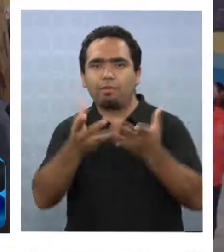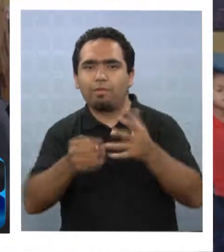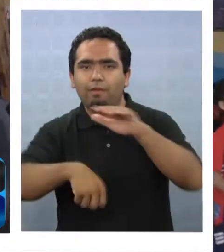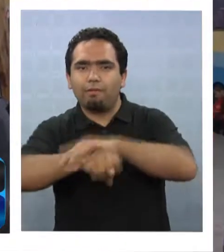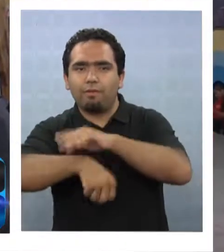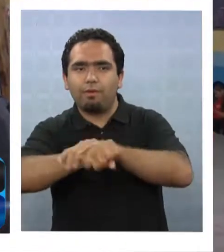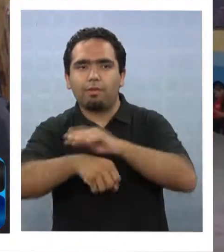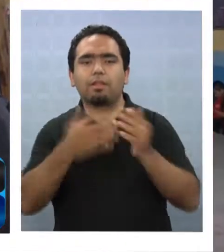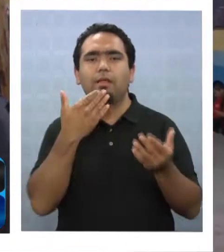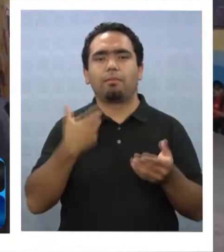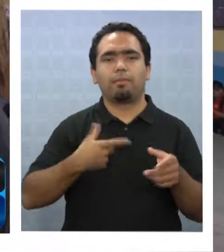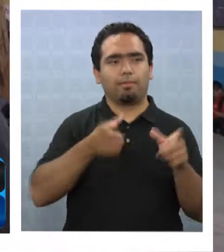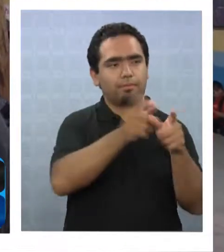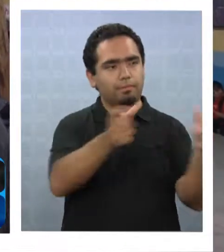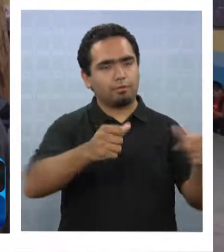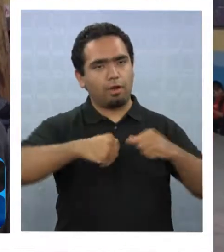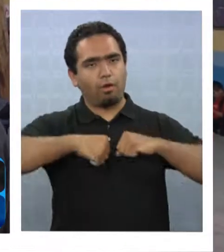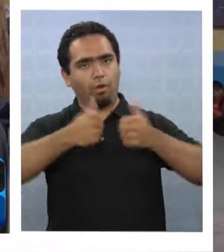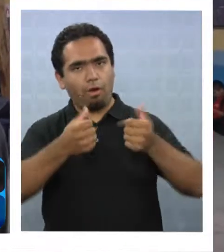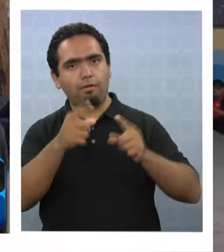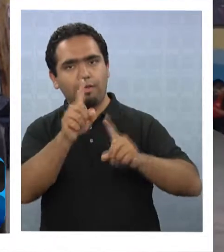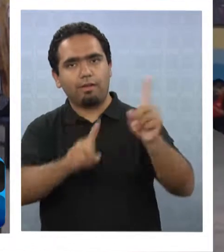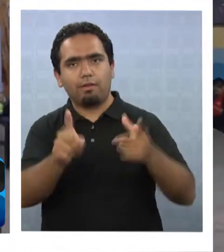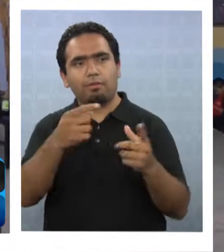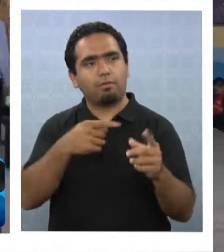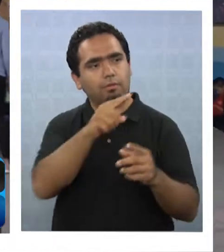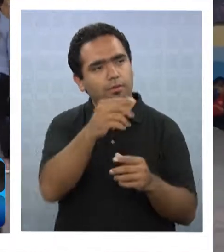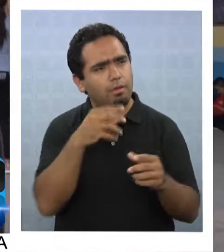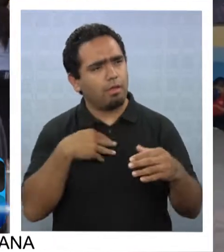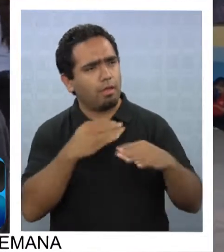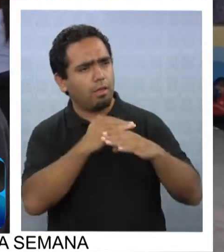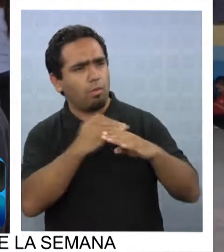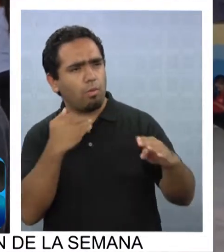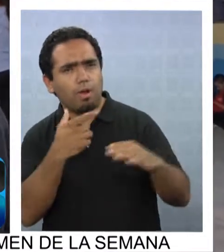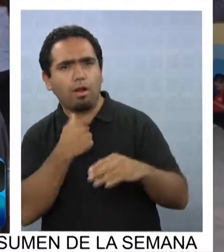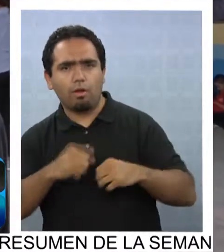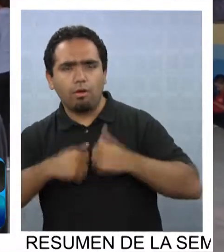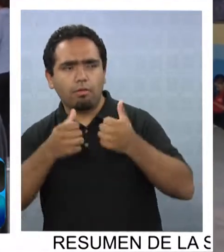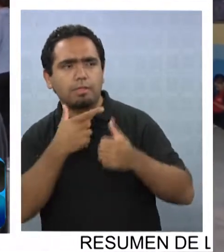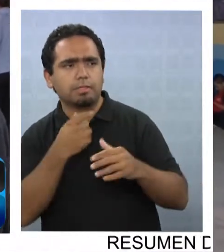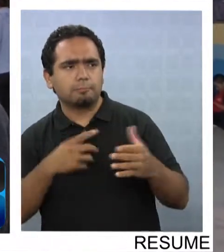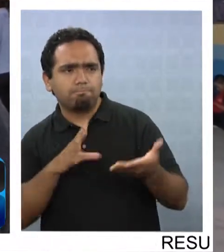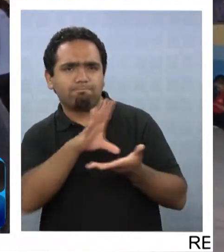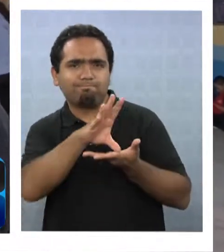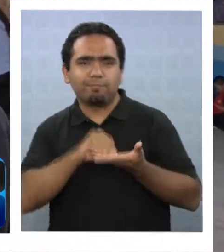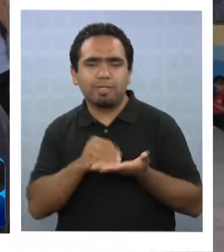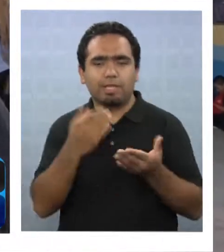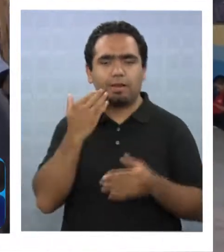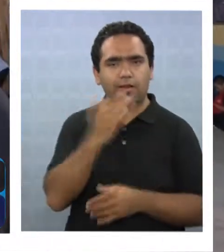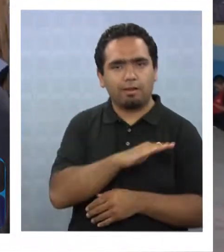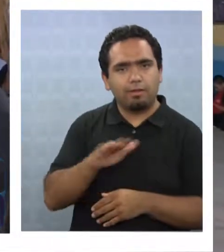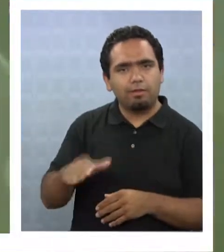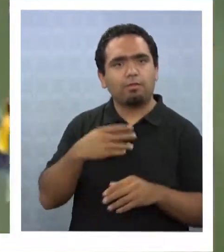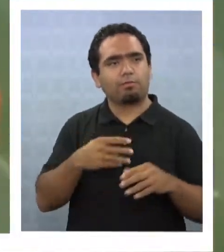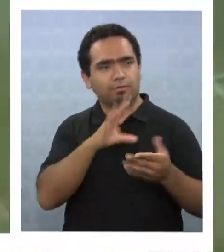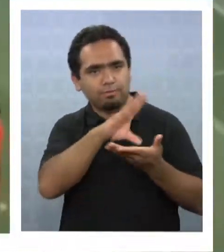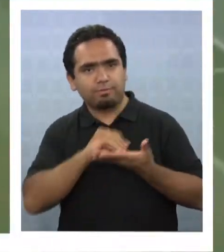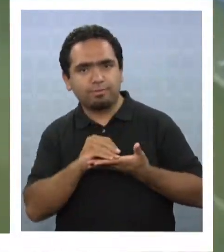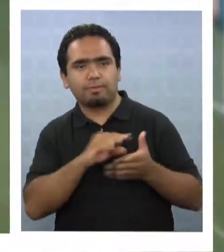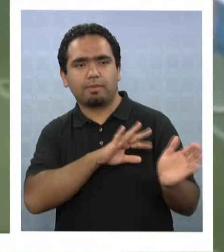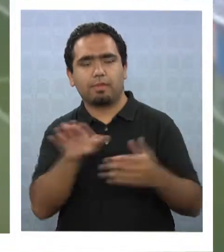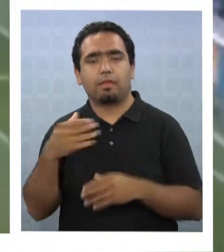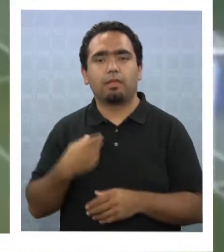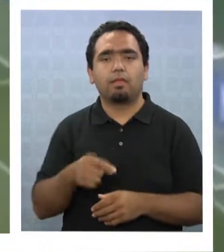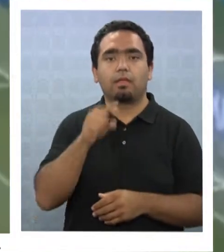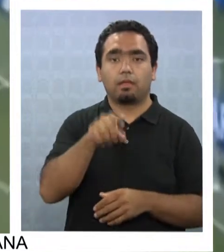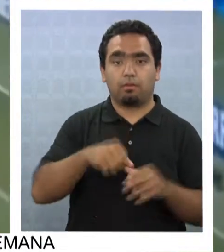vez están saliendo figuras jóvenes que se están proyectando y ellos son el reflejo para que estos niños puedan imitarlos. Los